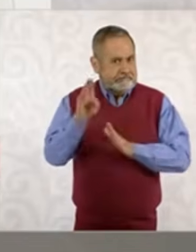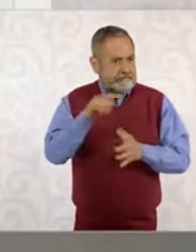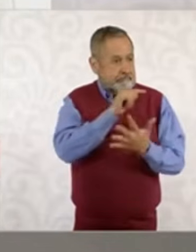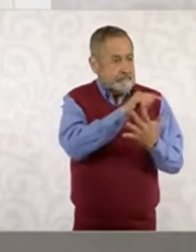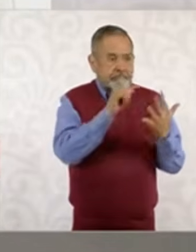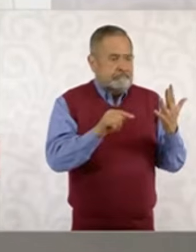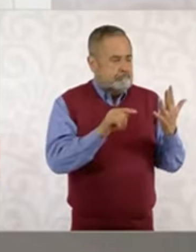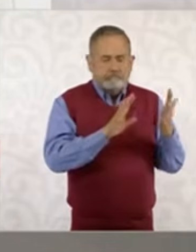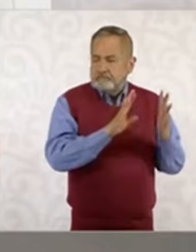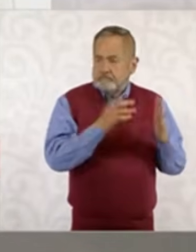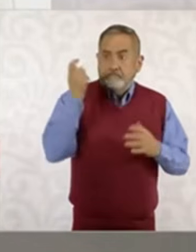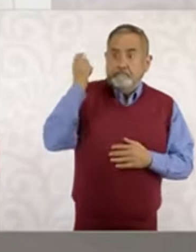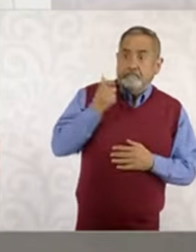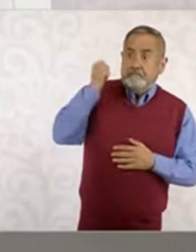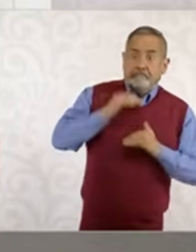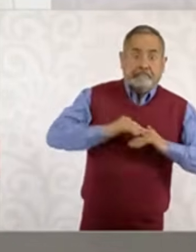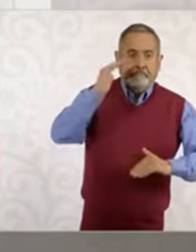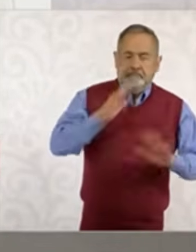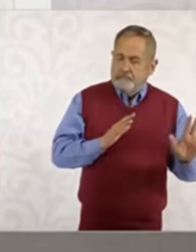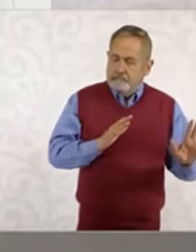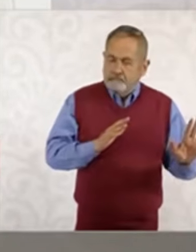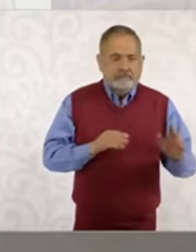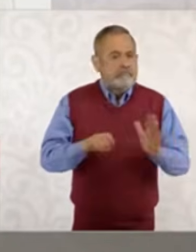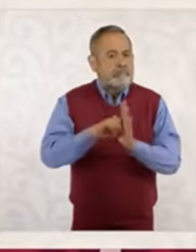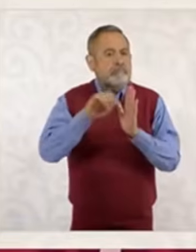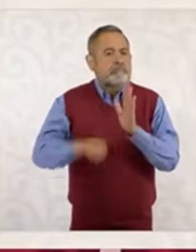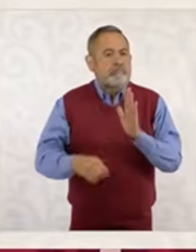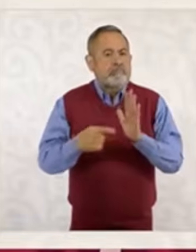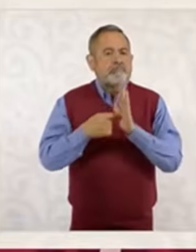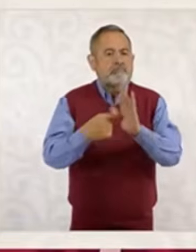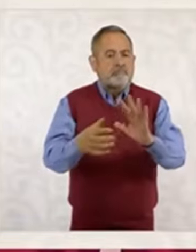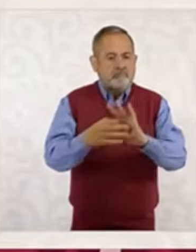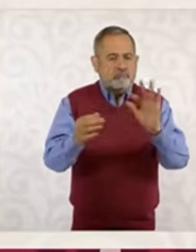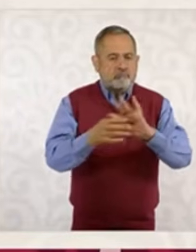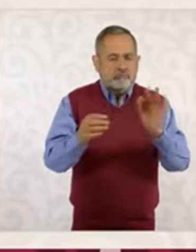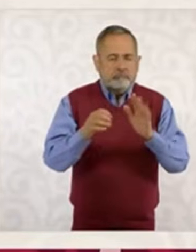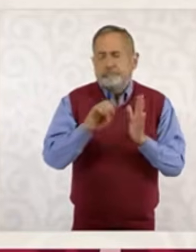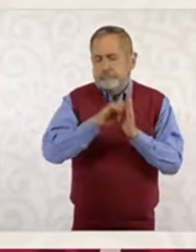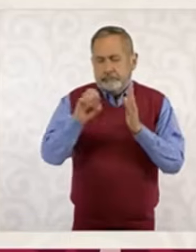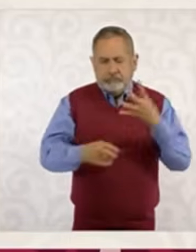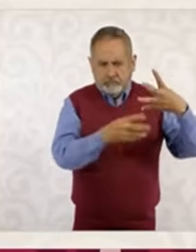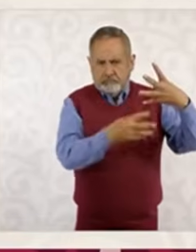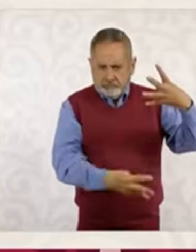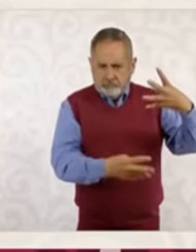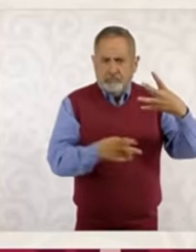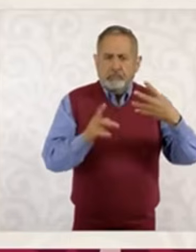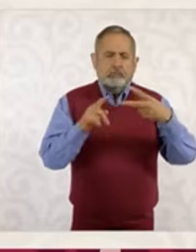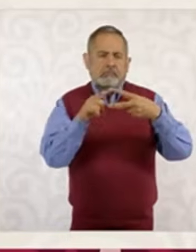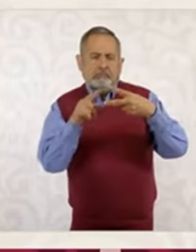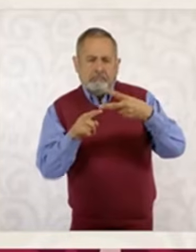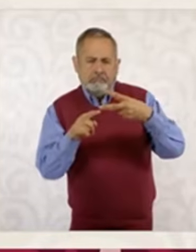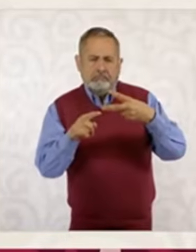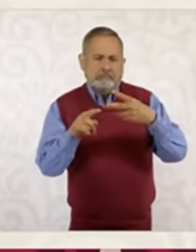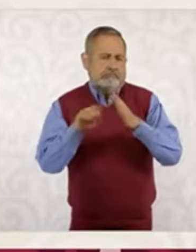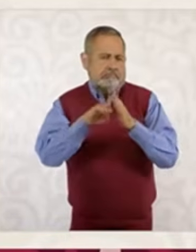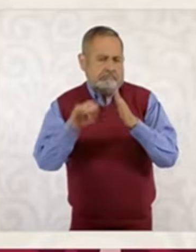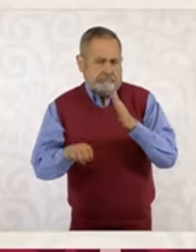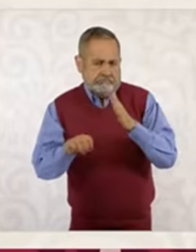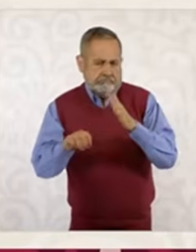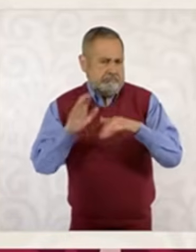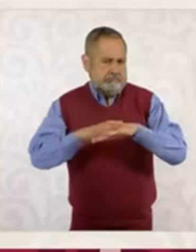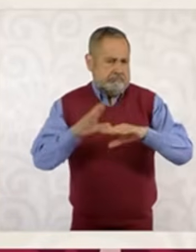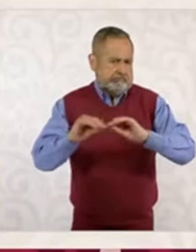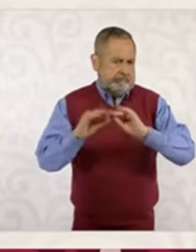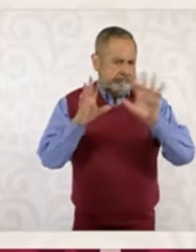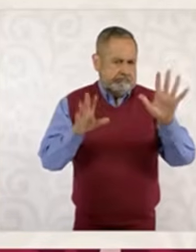Y aquí vienen solamente algunos ejemplos, pero es mucho más abundante la presentación que hizo la secretaria de